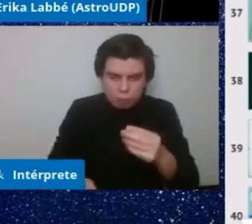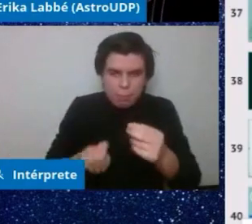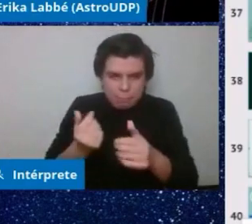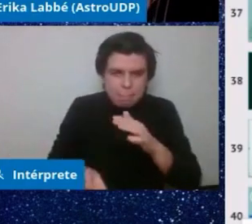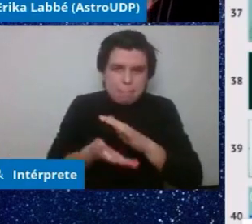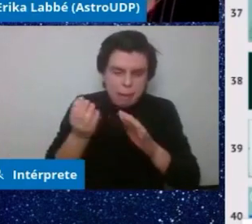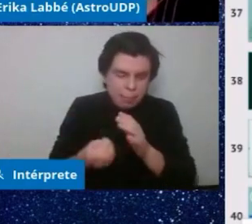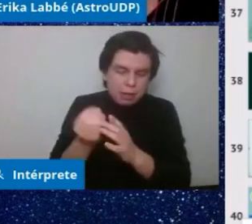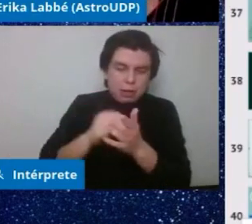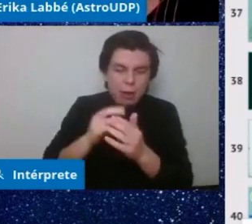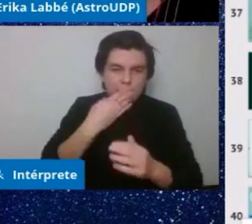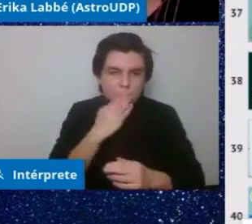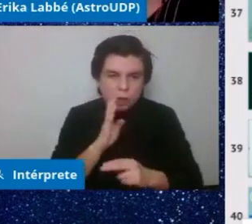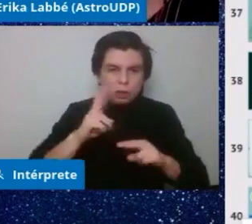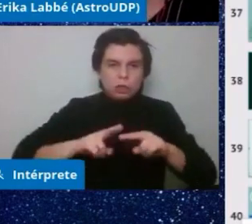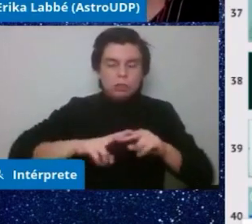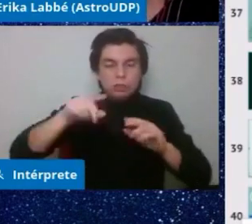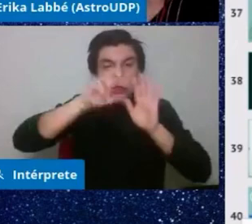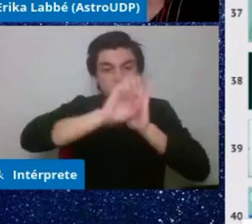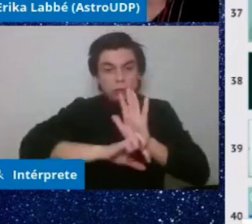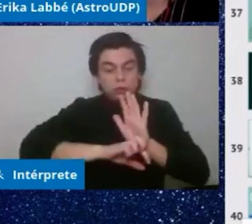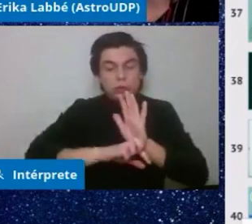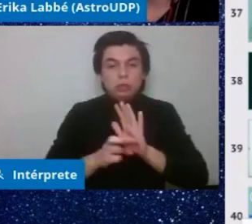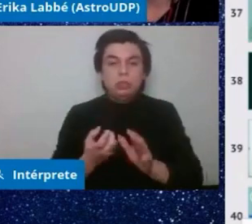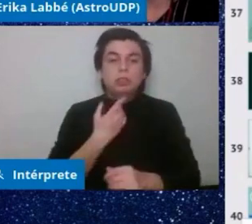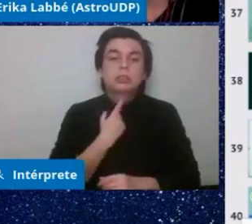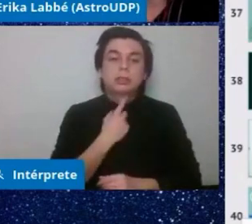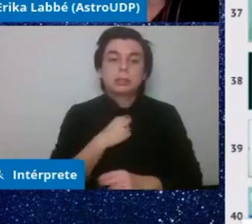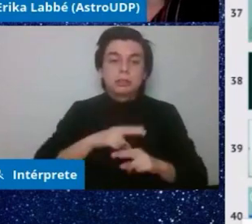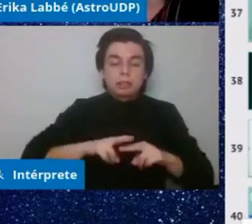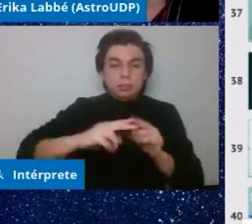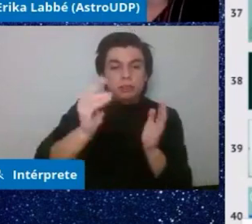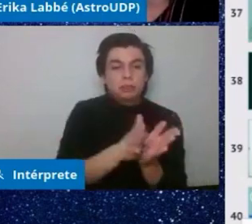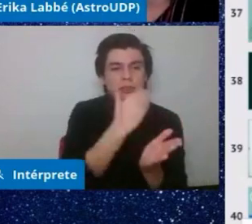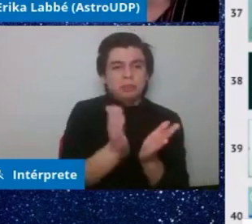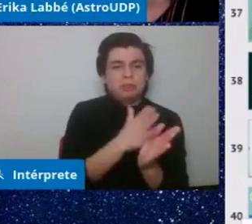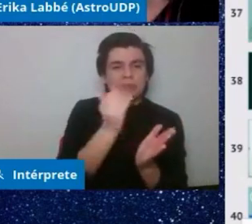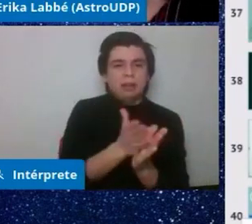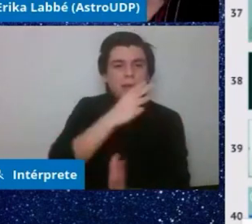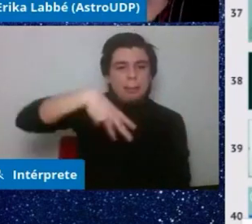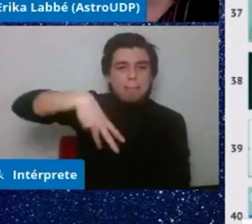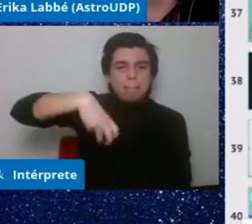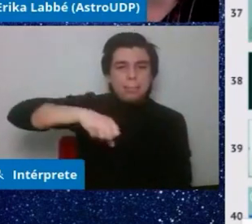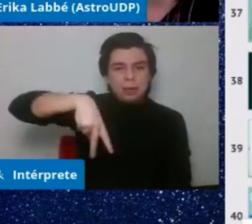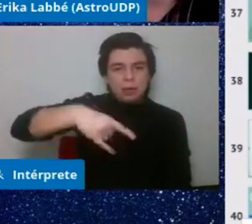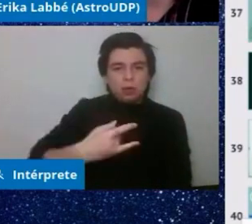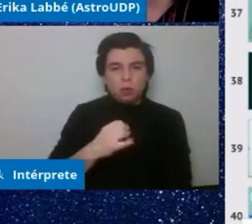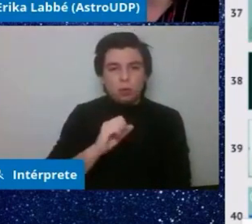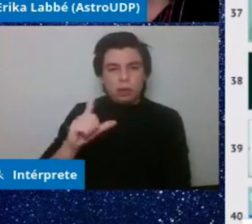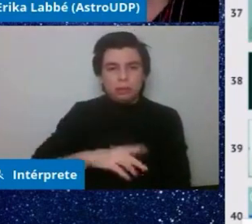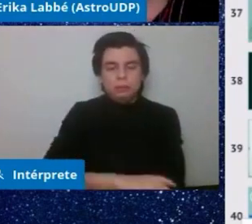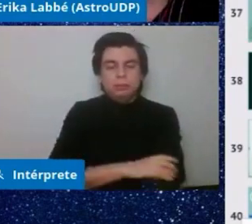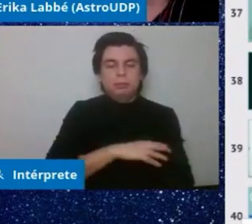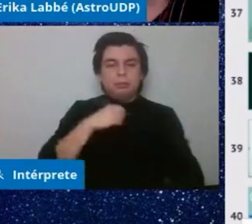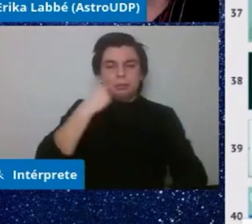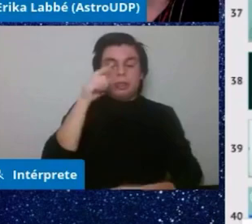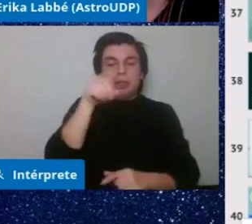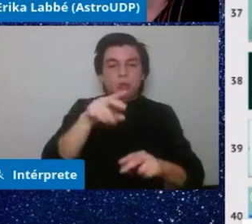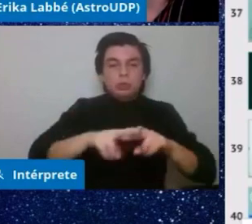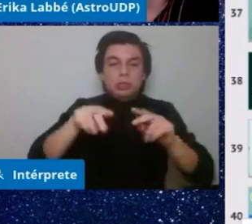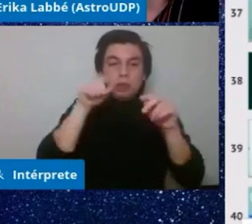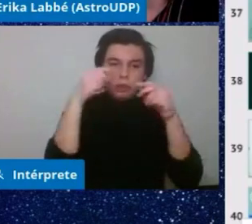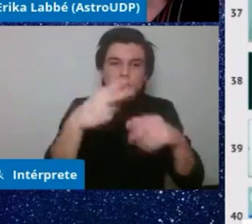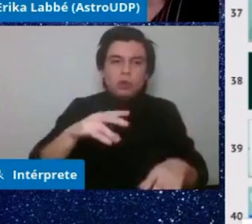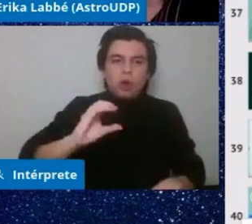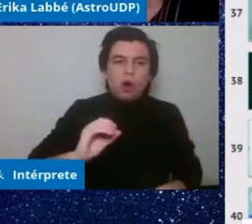bien interesante y de hecho va a publicar estos manuales que están generando para poder hacer tu propio Arduino y todo esto Ah, debería salir luego.